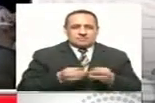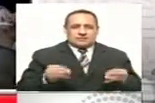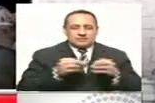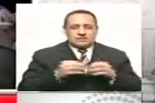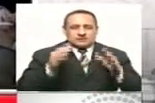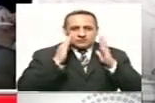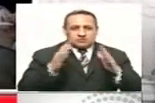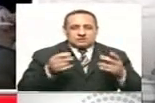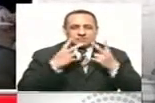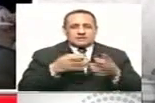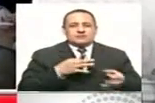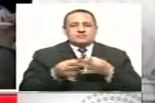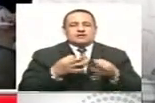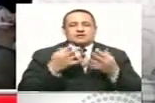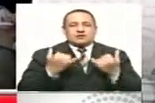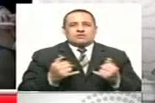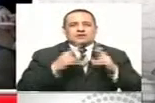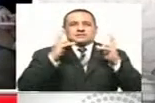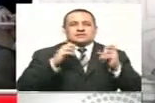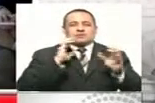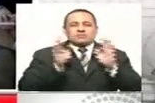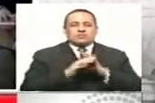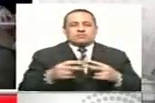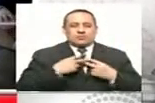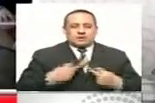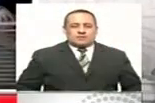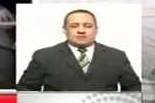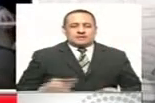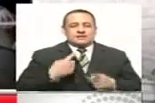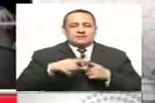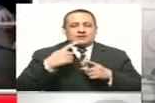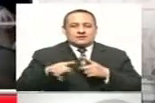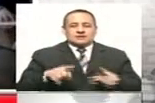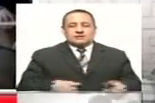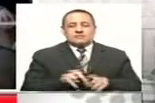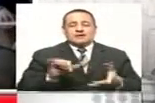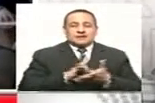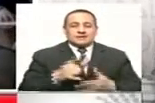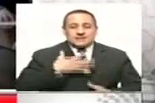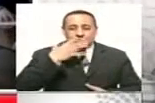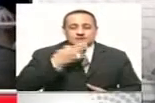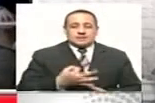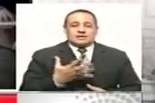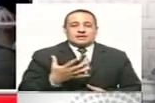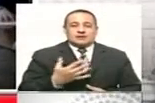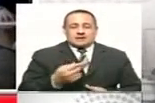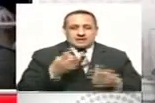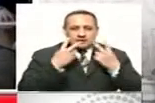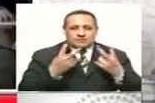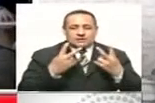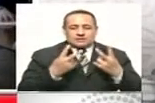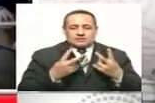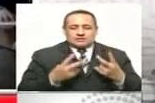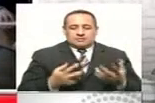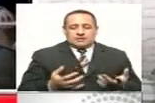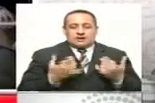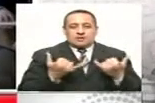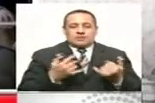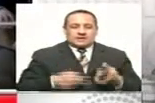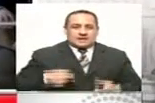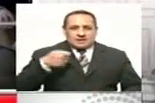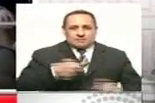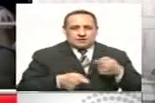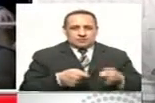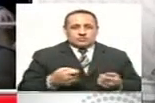nos hablaban incluso casos como el de Huancavelica y otros casos donde efectivamente hay que mirar la inversión